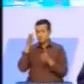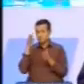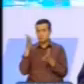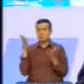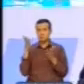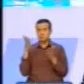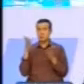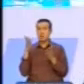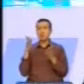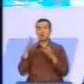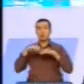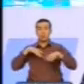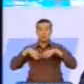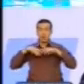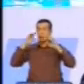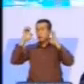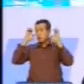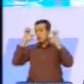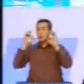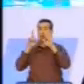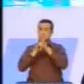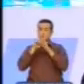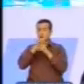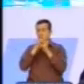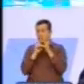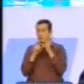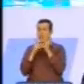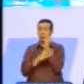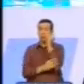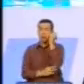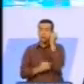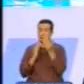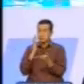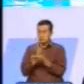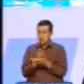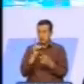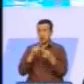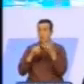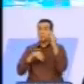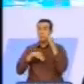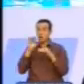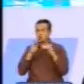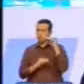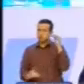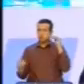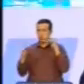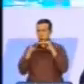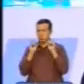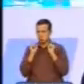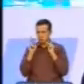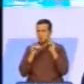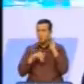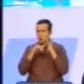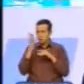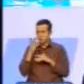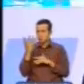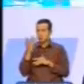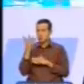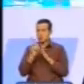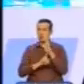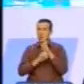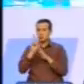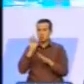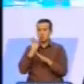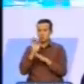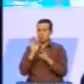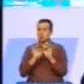tanto políticas públicas como leyes que combatan la pobreza, que construyan más igualdad de oportunidades, que cimenten el desarrollo del